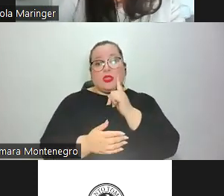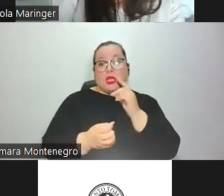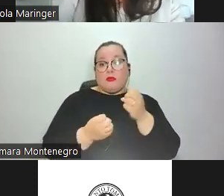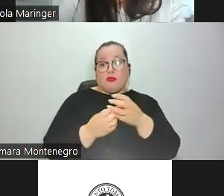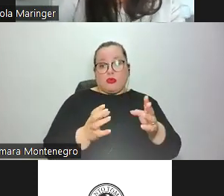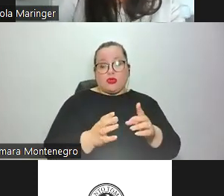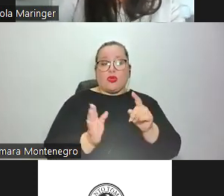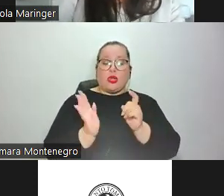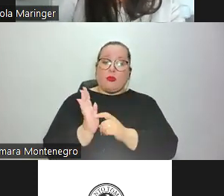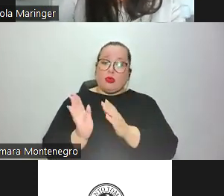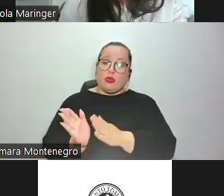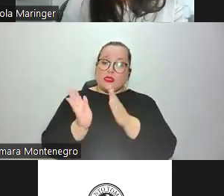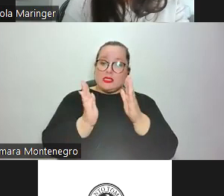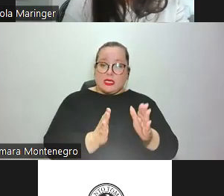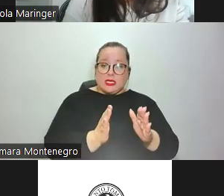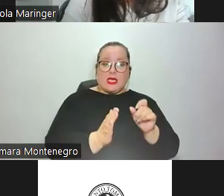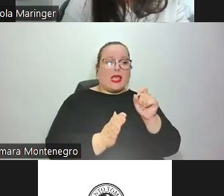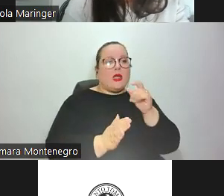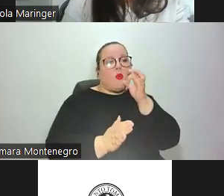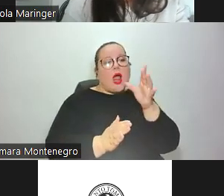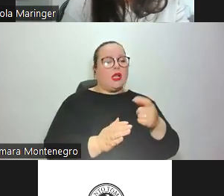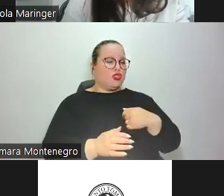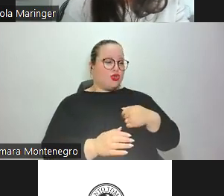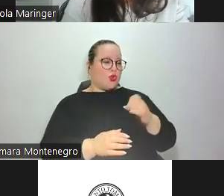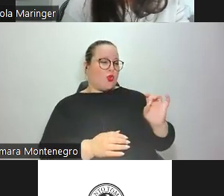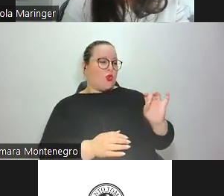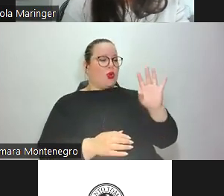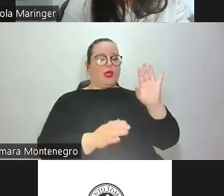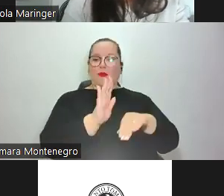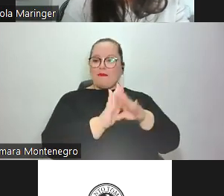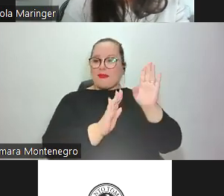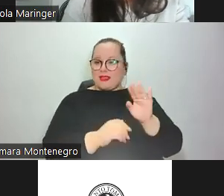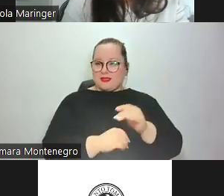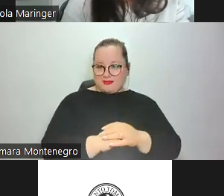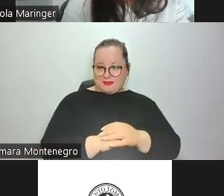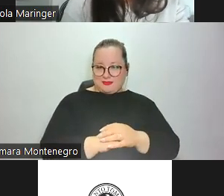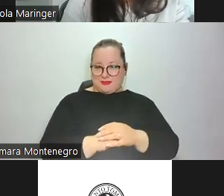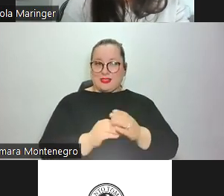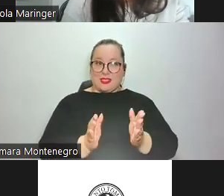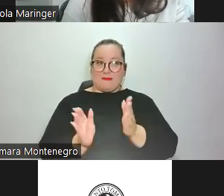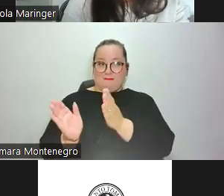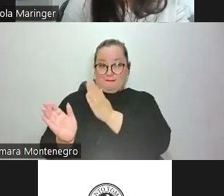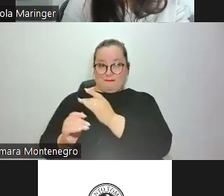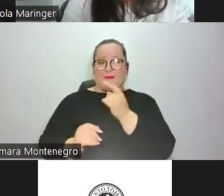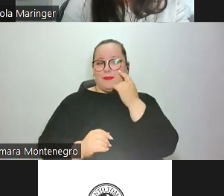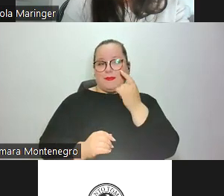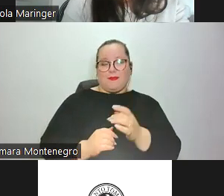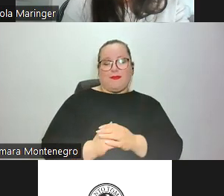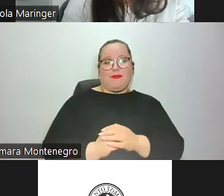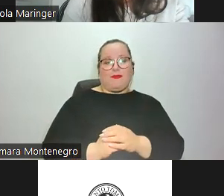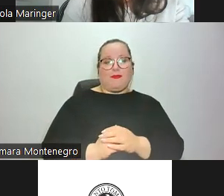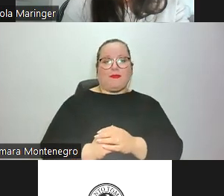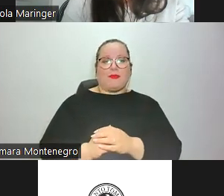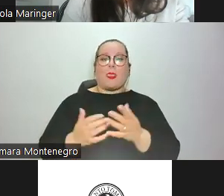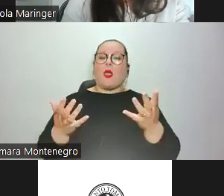punto siguiente, que es lo que a ti te distingue y te hace único. Así que ya vamos a ir avanzando hacia allá. ¿Cómo